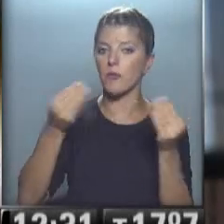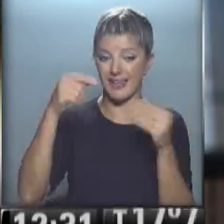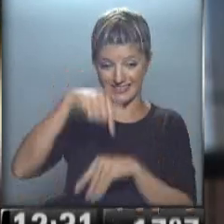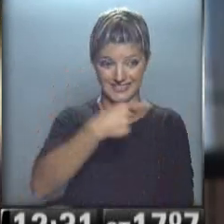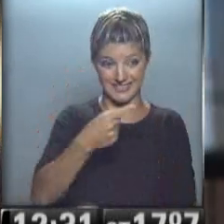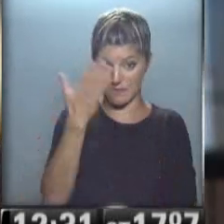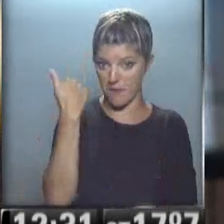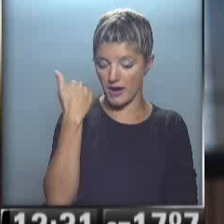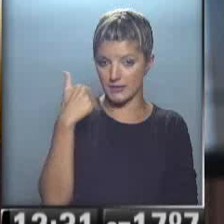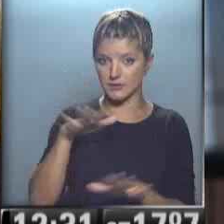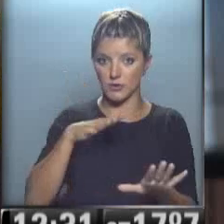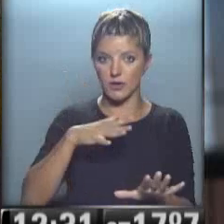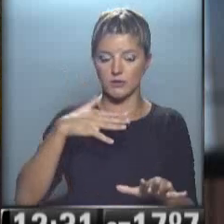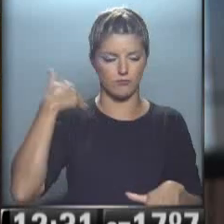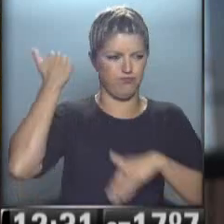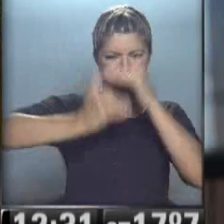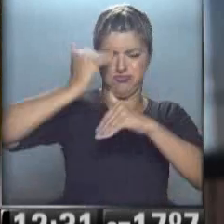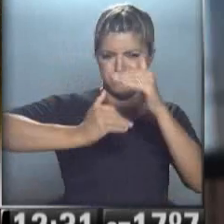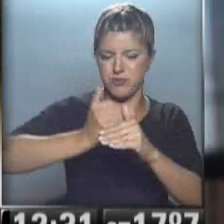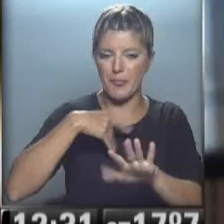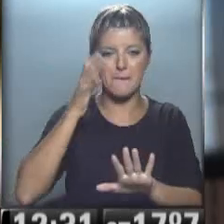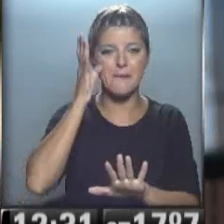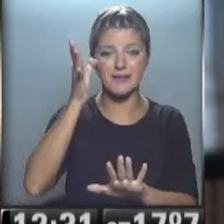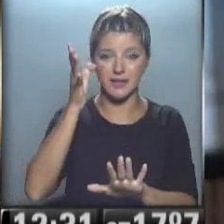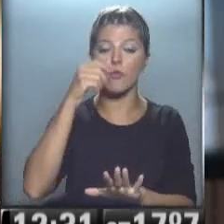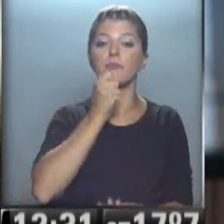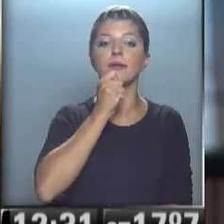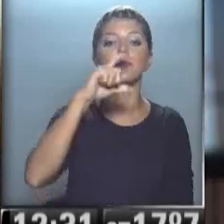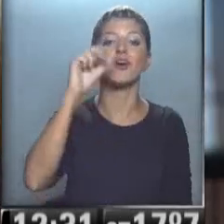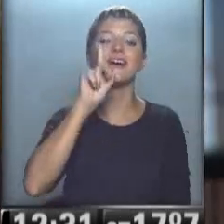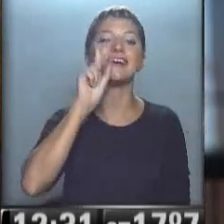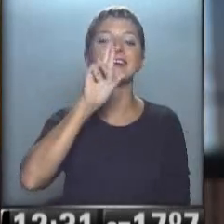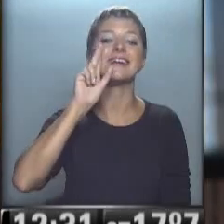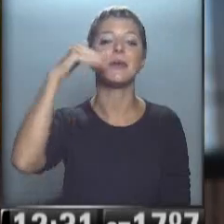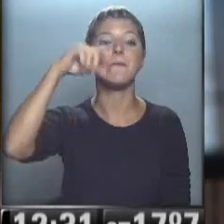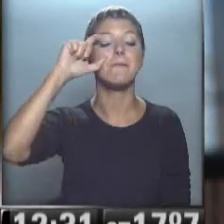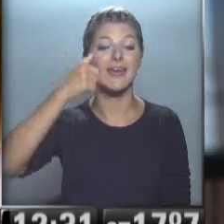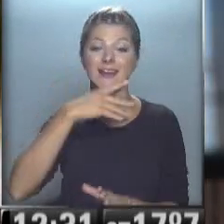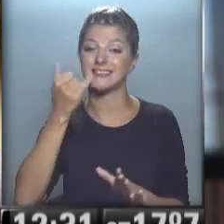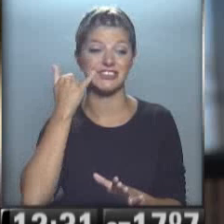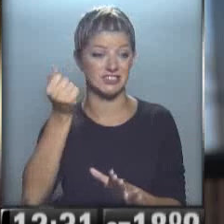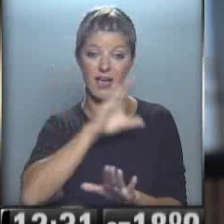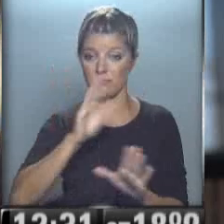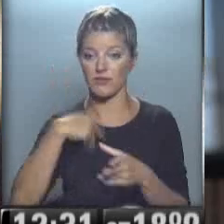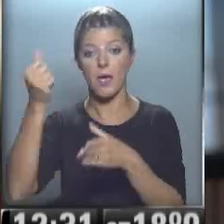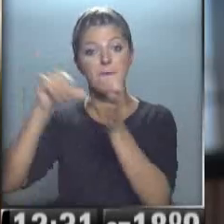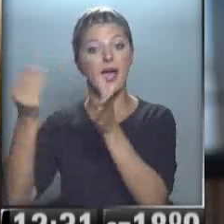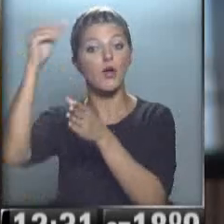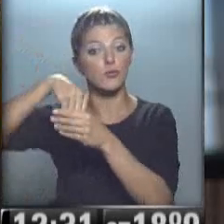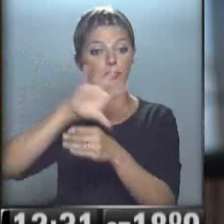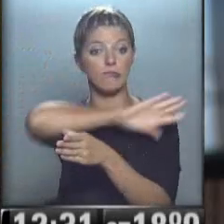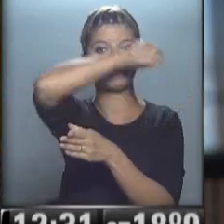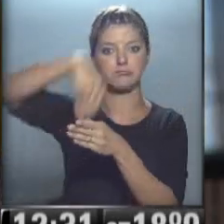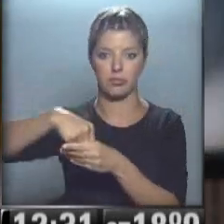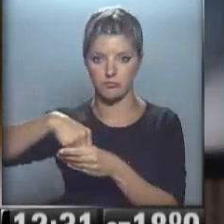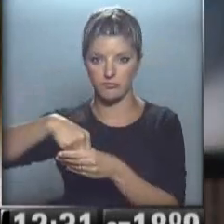esta semana realmente se aceleró todo uc crimea la Península de crimea ya pasó a ser parte de la federación rusa esto generó una